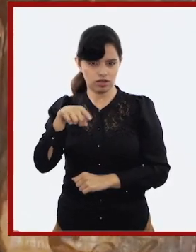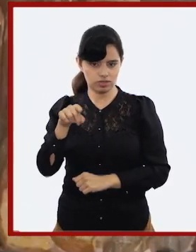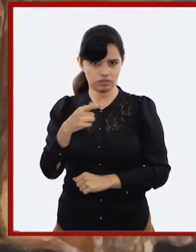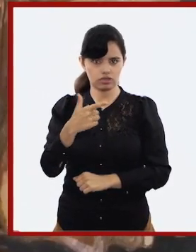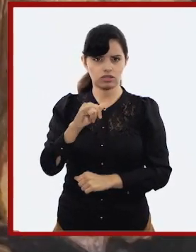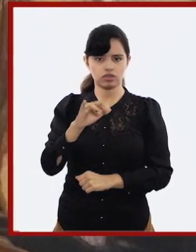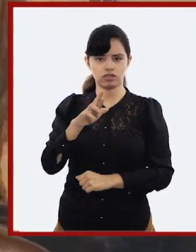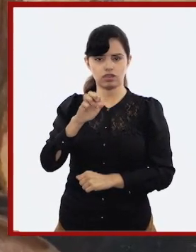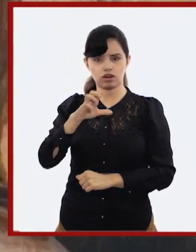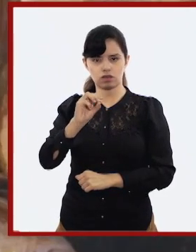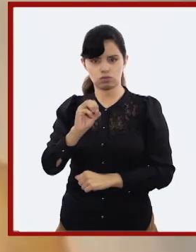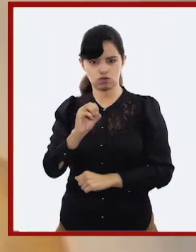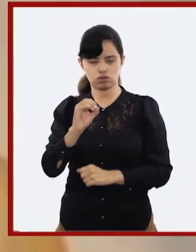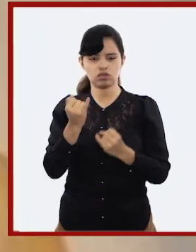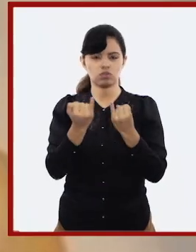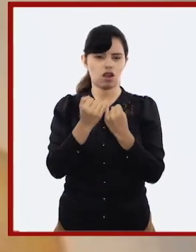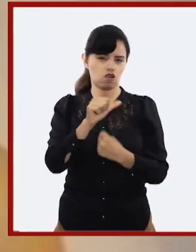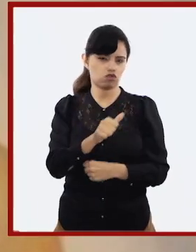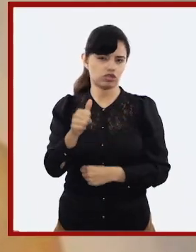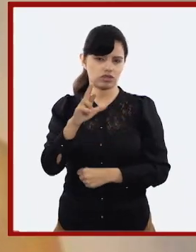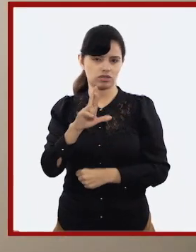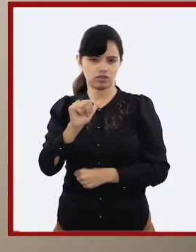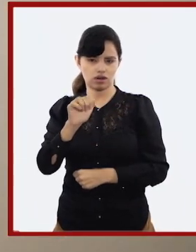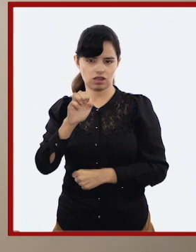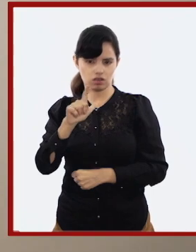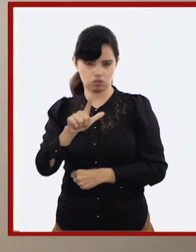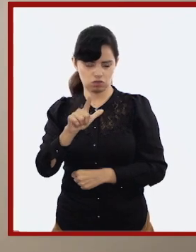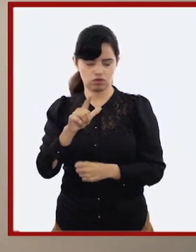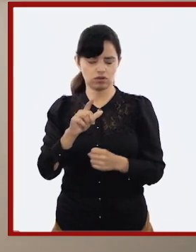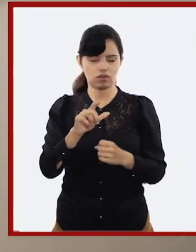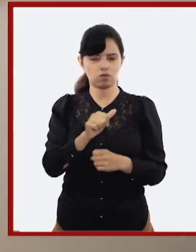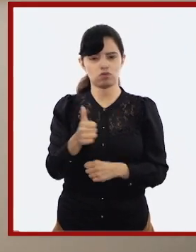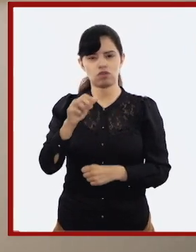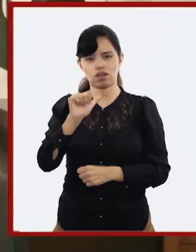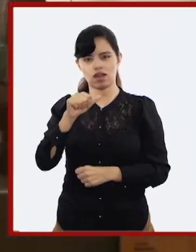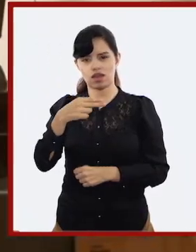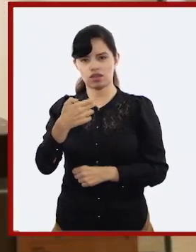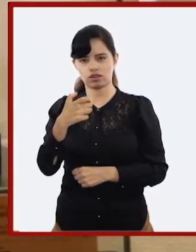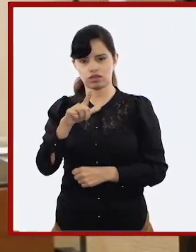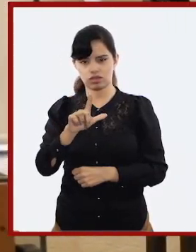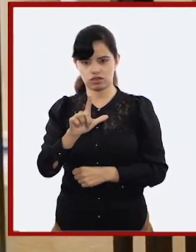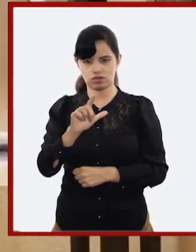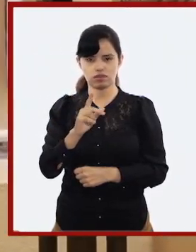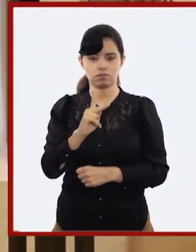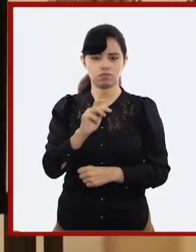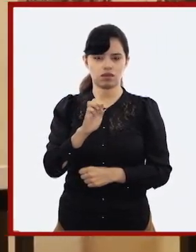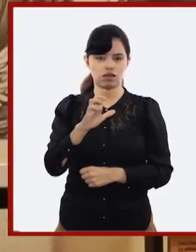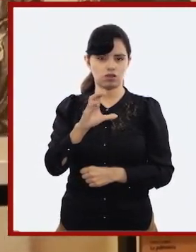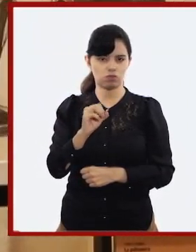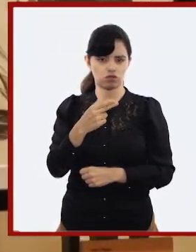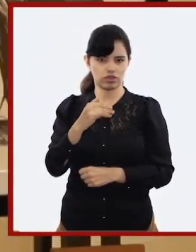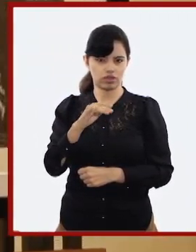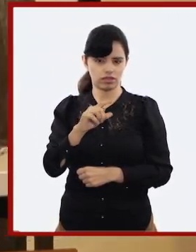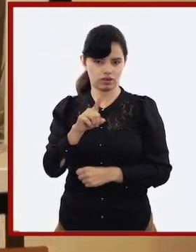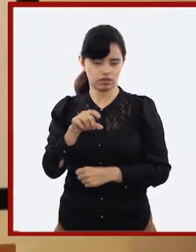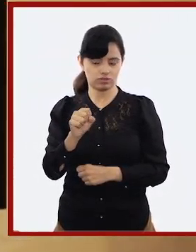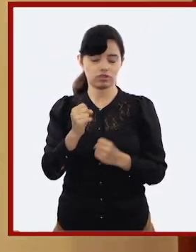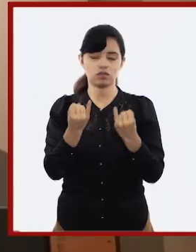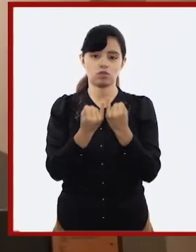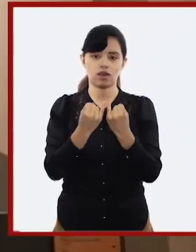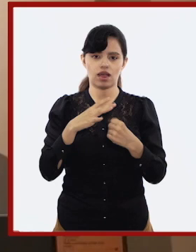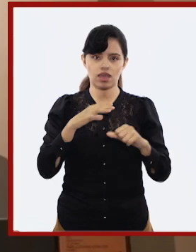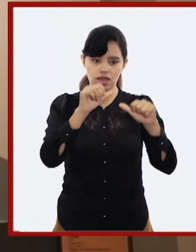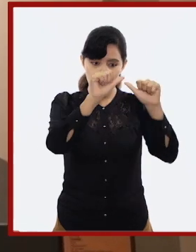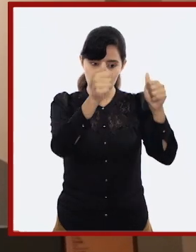como otras emblemáticas de Raúl Anguiano, Ángel Bolívar y Pablo O'Higgins. También cuenta con esculturas de importancia